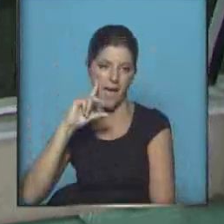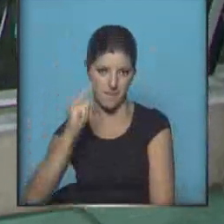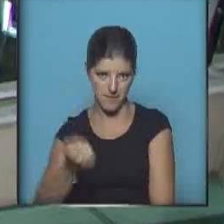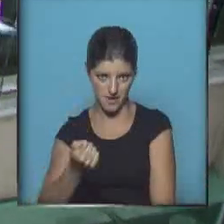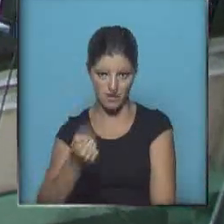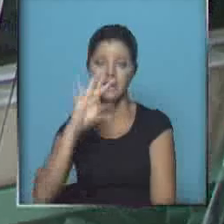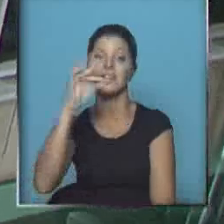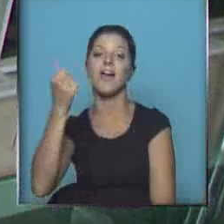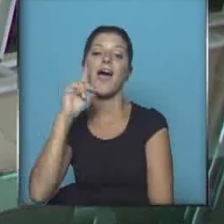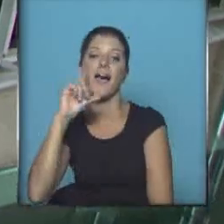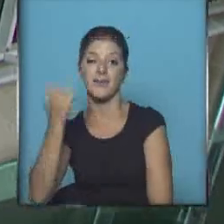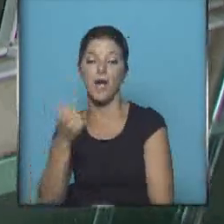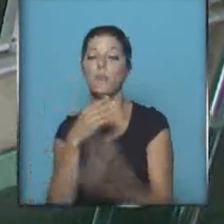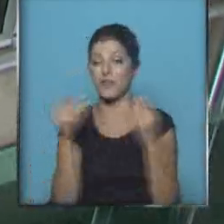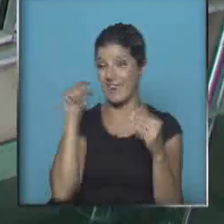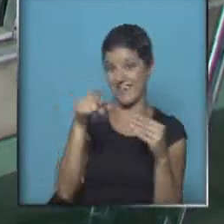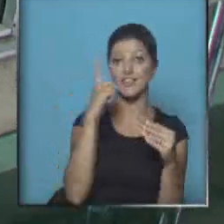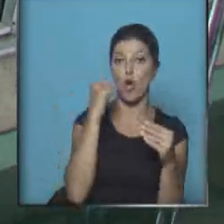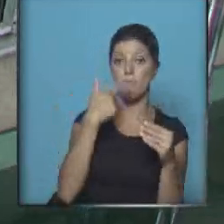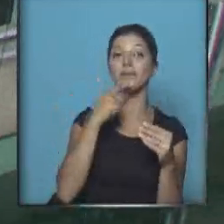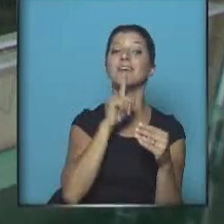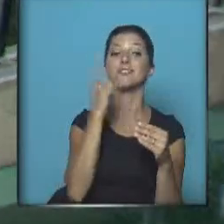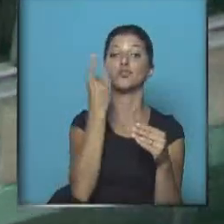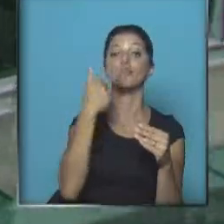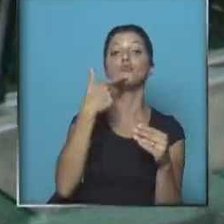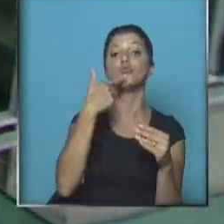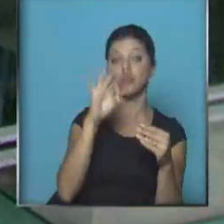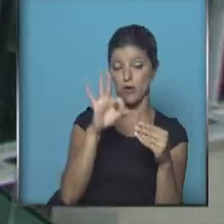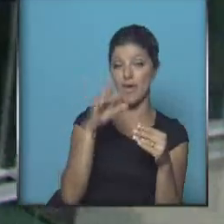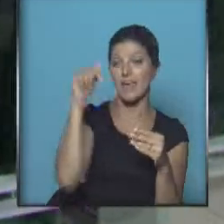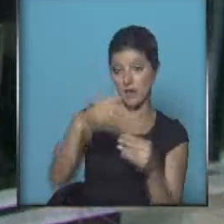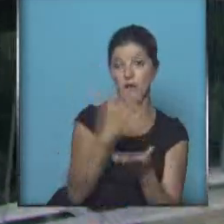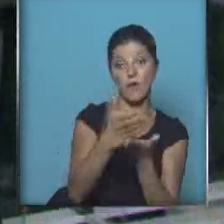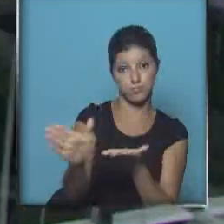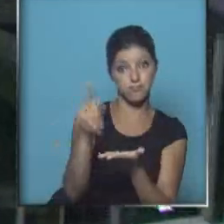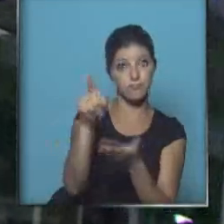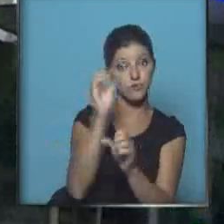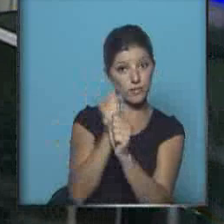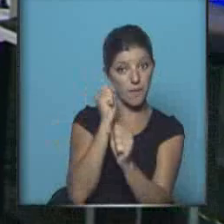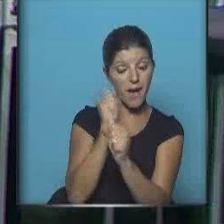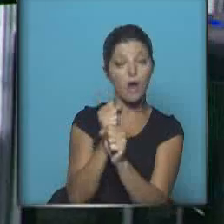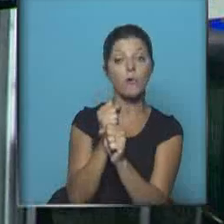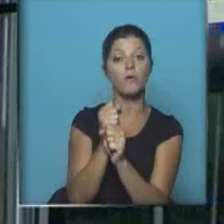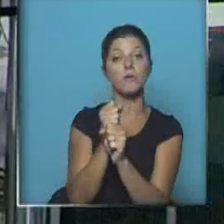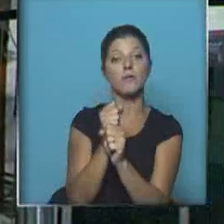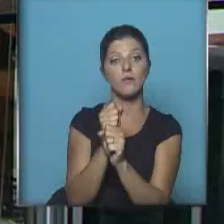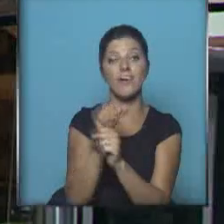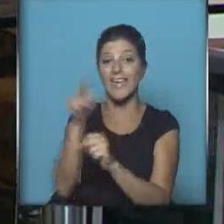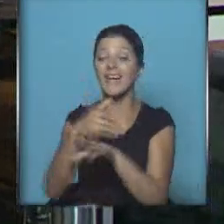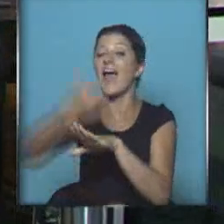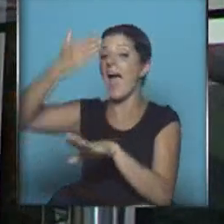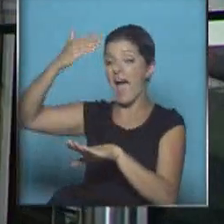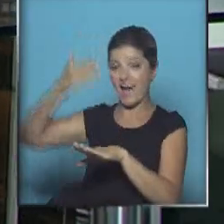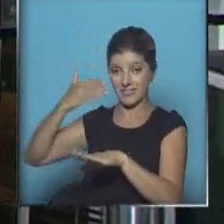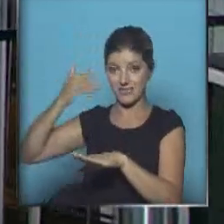a la DAIA, porque este hombre, que ha sido separado de sus funciones ahora, ha sido el que ha